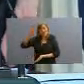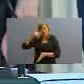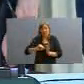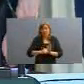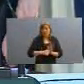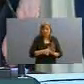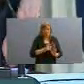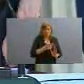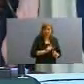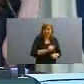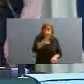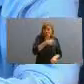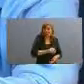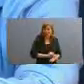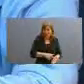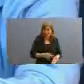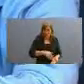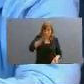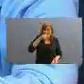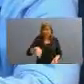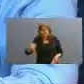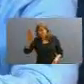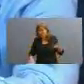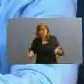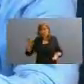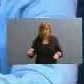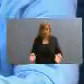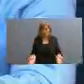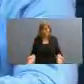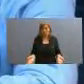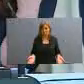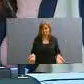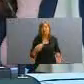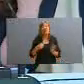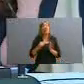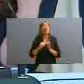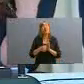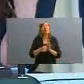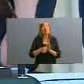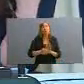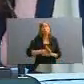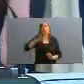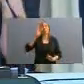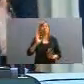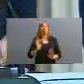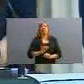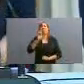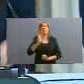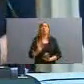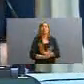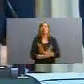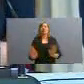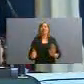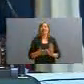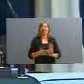abogado? El mejor título que puede tener una democracia es ser ciudadano, pero evidentemente hay